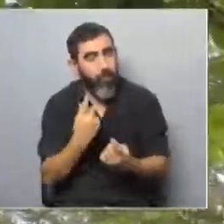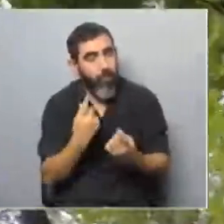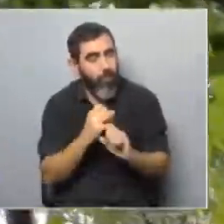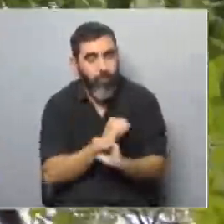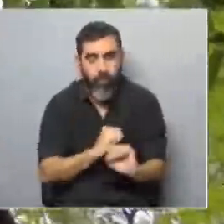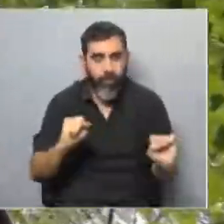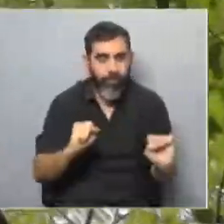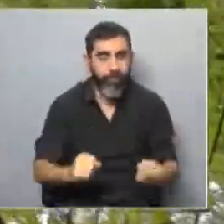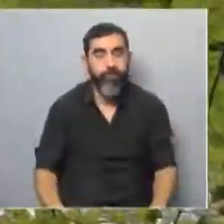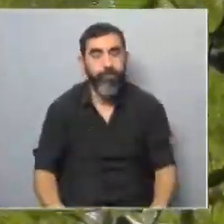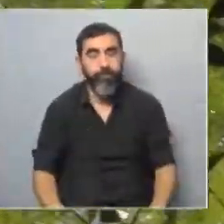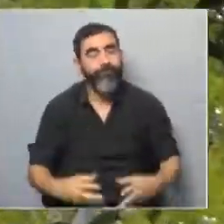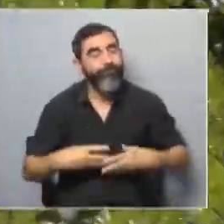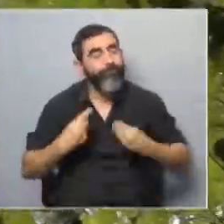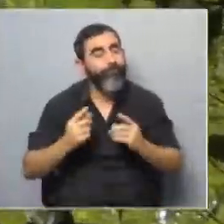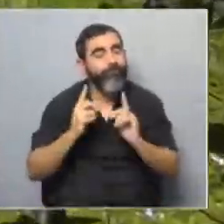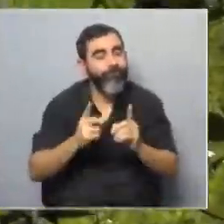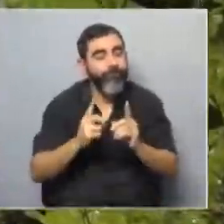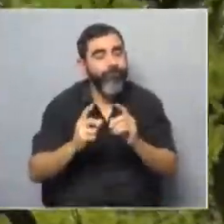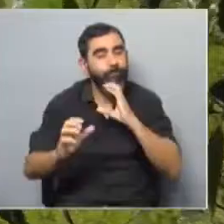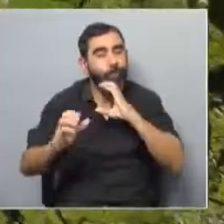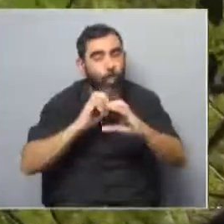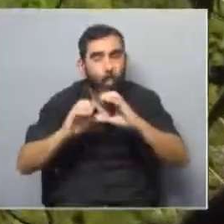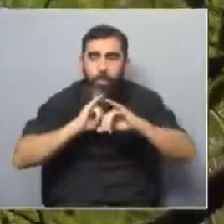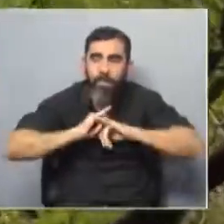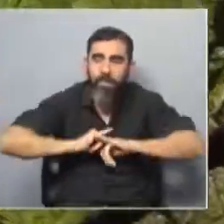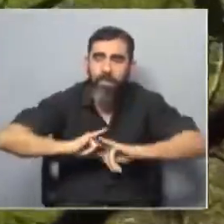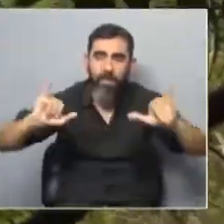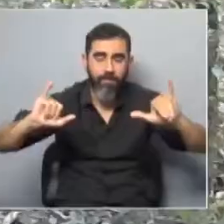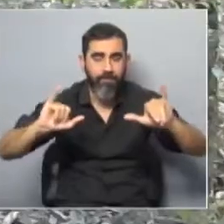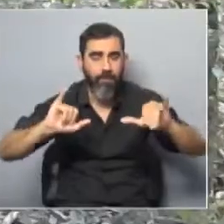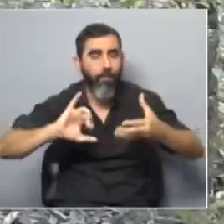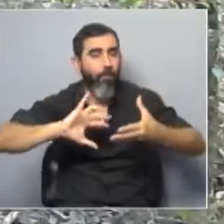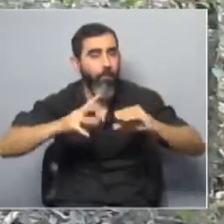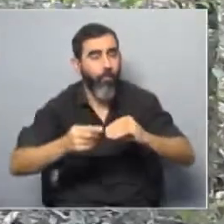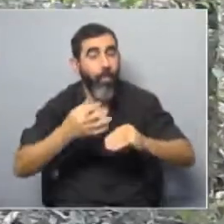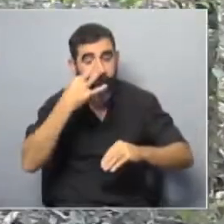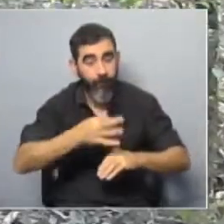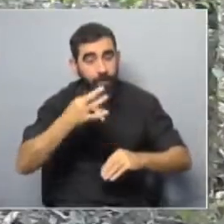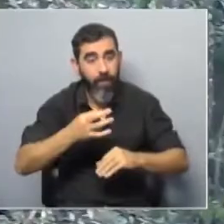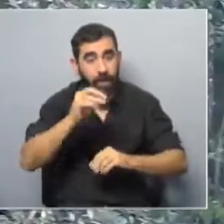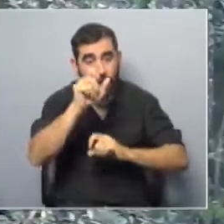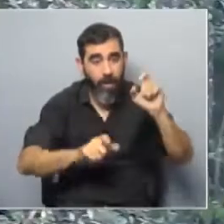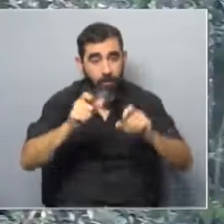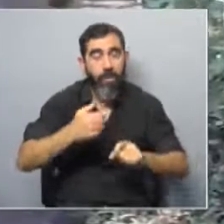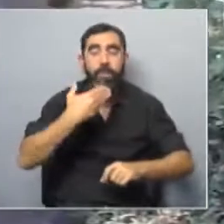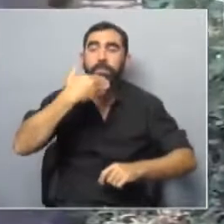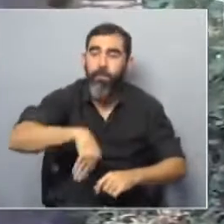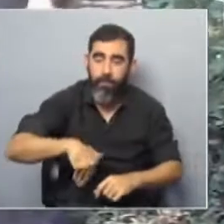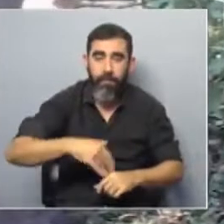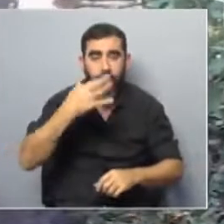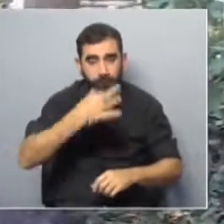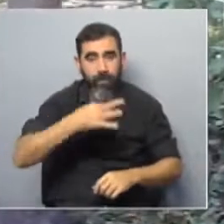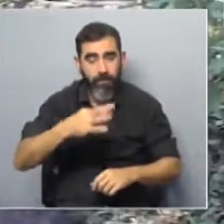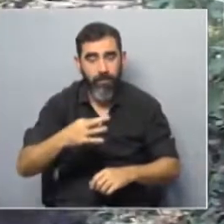fuerte y sentí que había que comunicarlo de alguna manera que llegara a la población y que